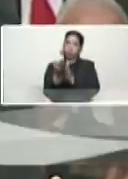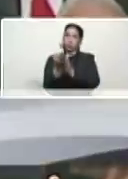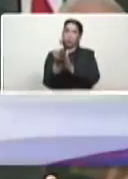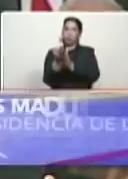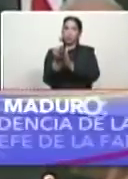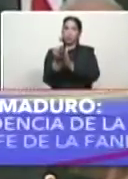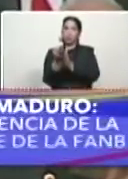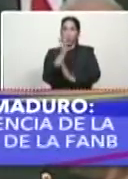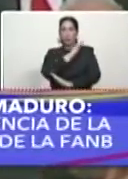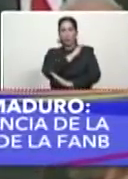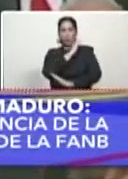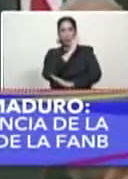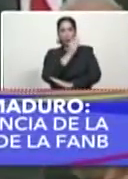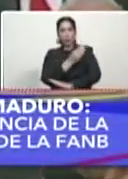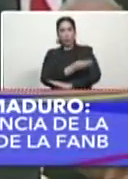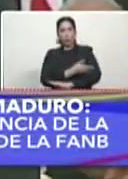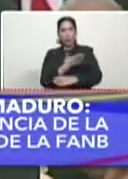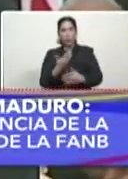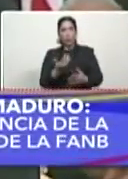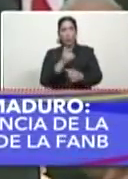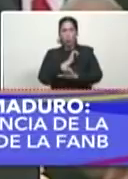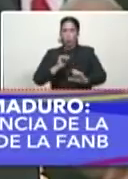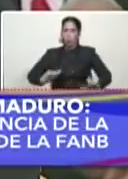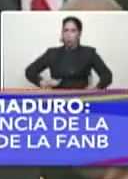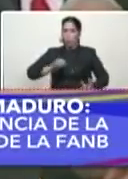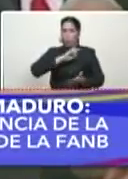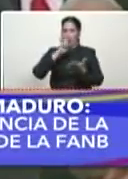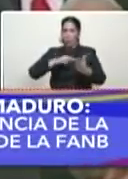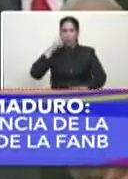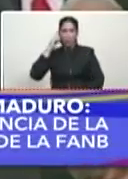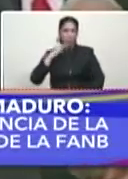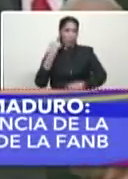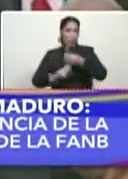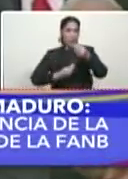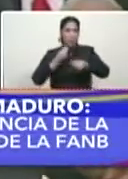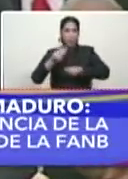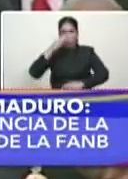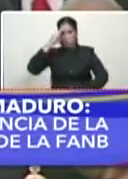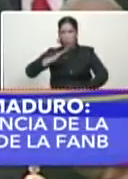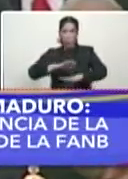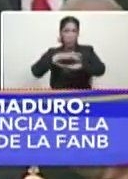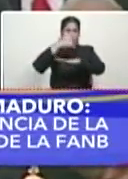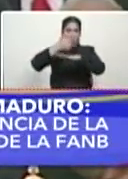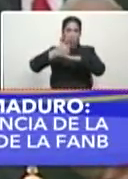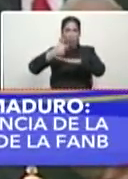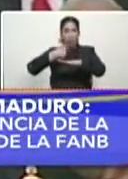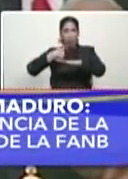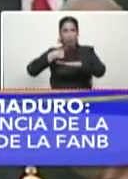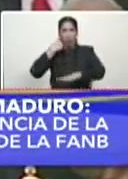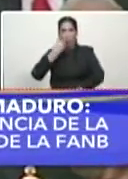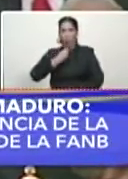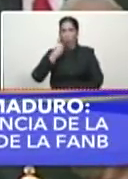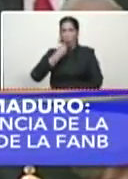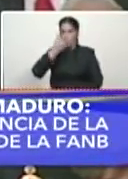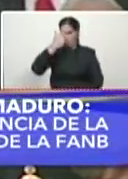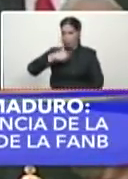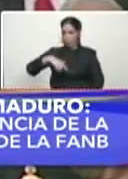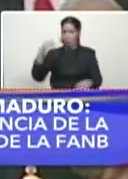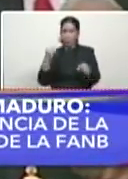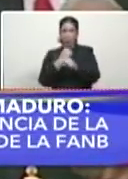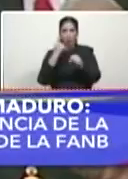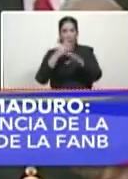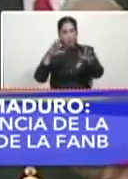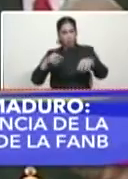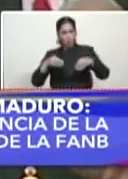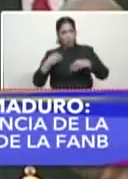que la Fuerza Armada Nacional Bolivariana me hizo como comandante en jefe a ese joven obrero que asumía